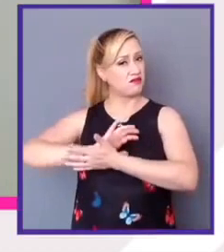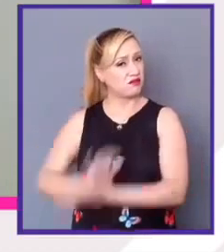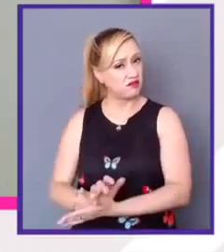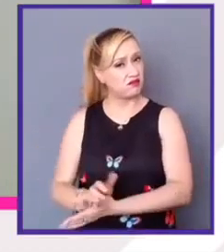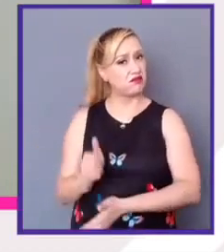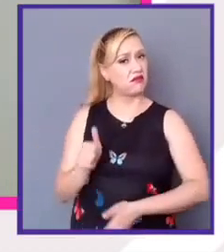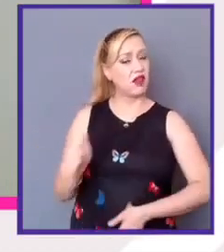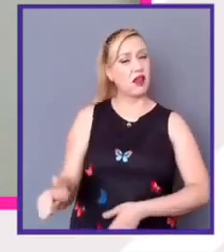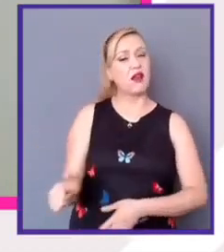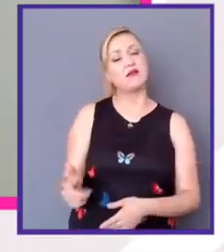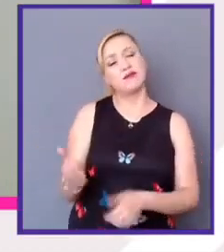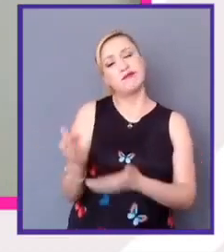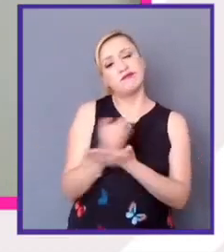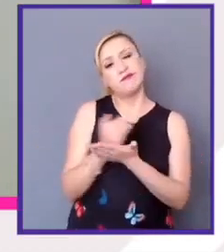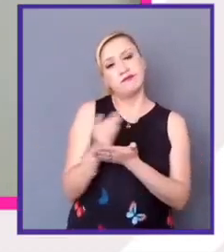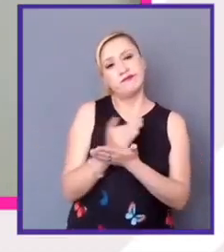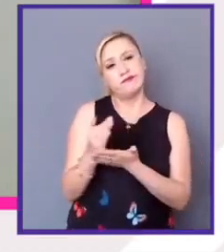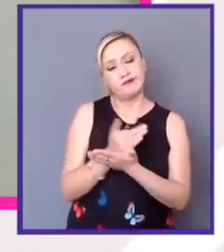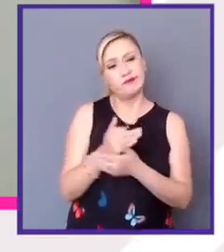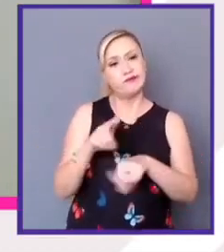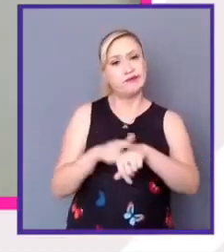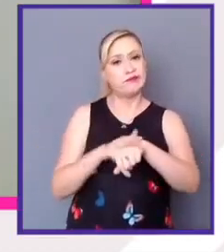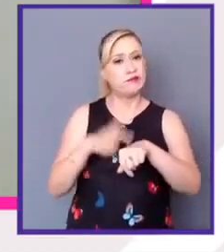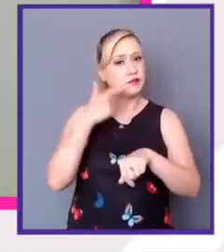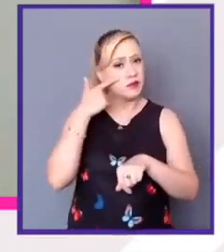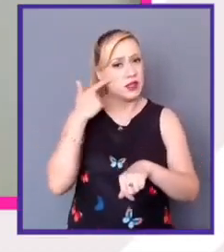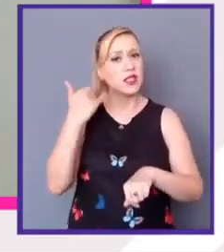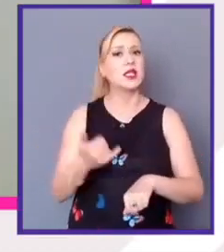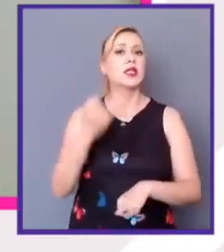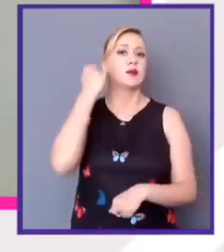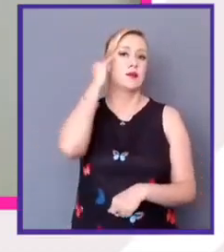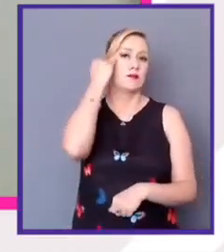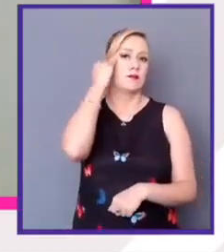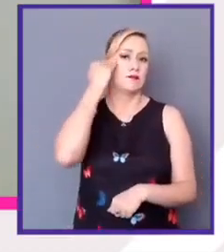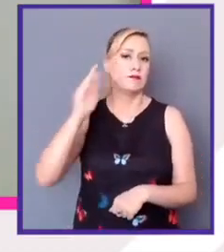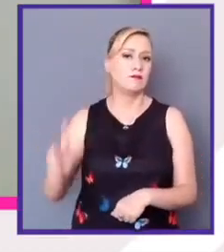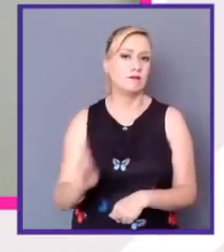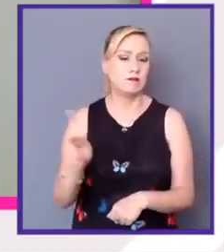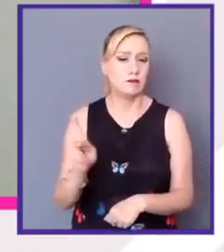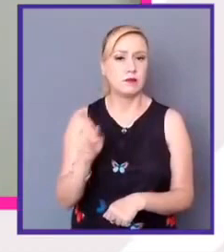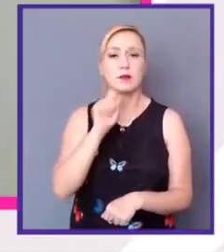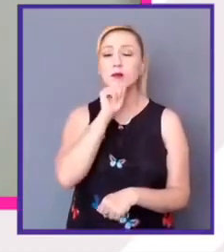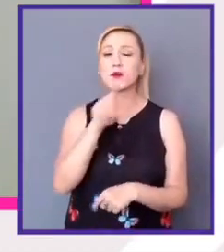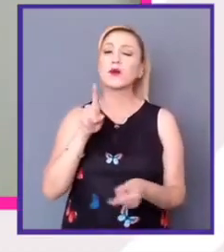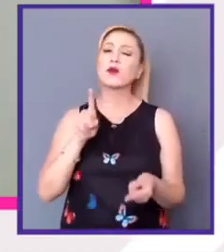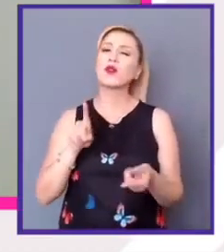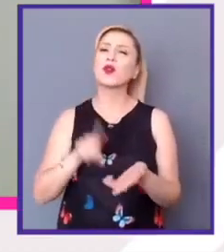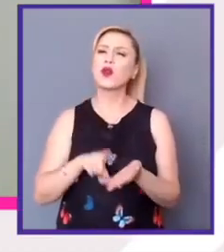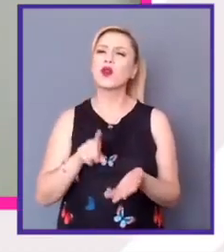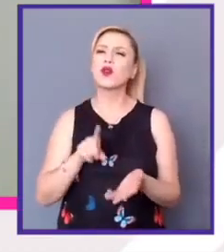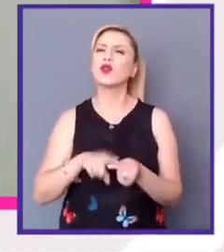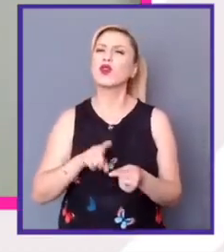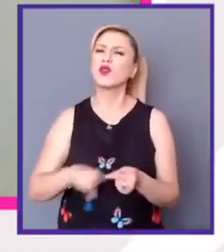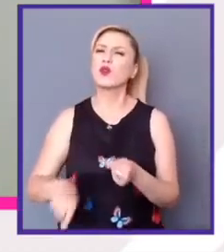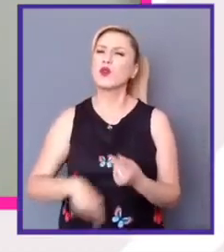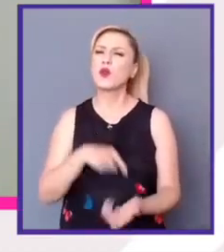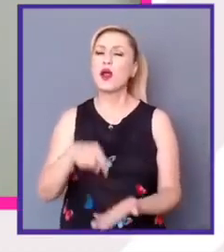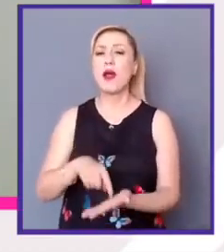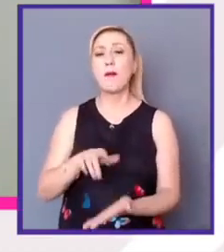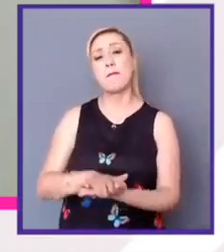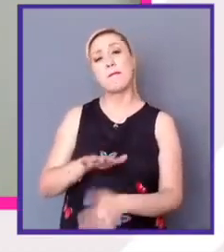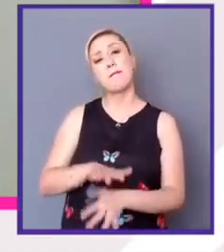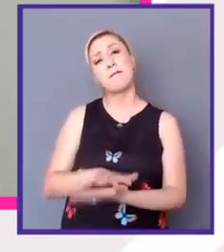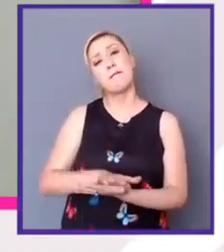de piel morena, seguido por las personas indígenas. Además, el lugar en el que más se discrimina es en el trabajo, seguido